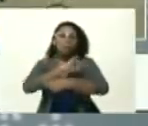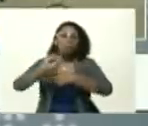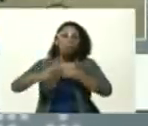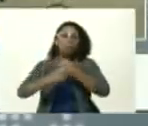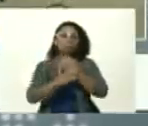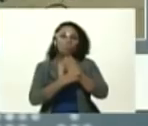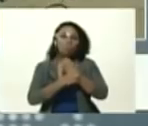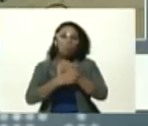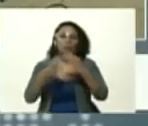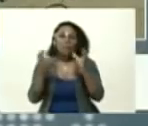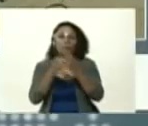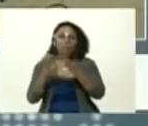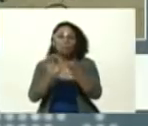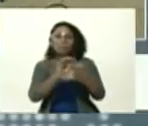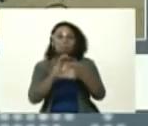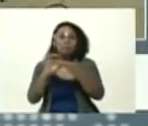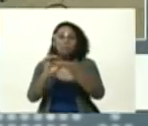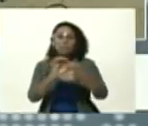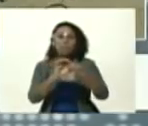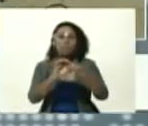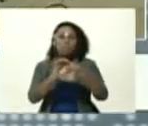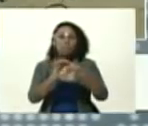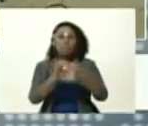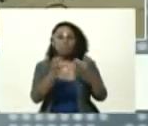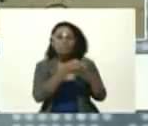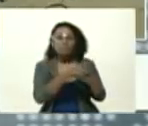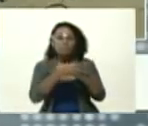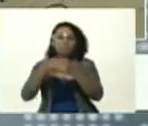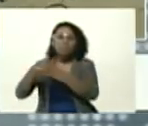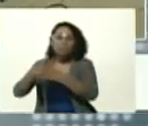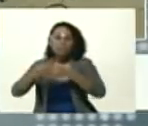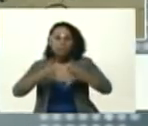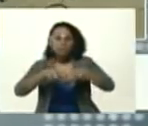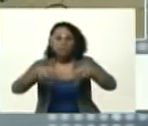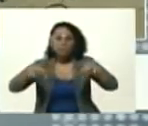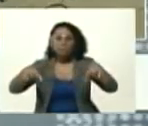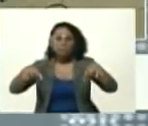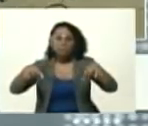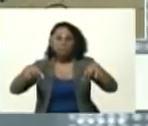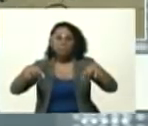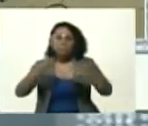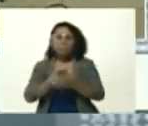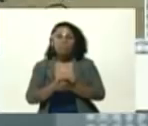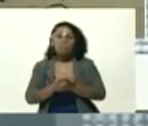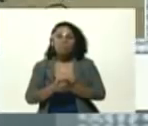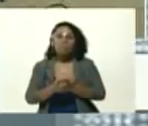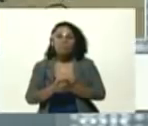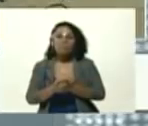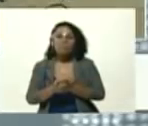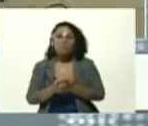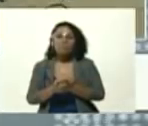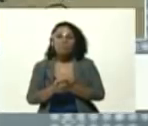la Plataforma Unitaria por la Unidad. Plataforma Unitaria por la Unidad.